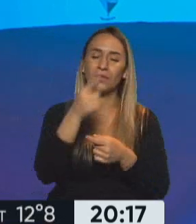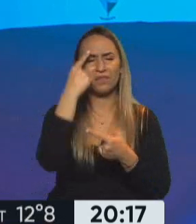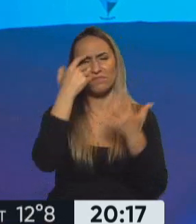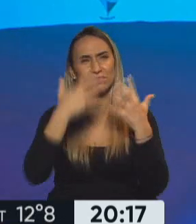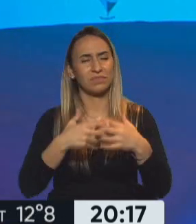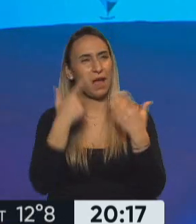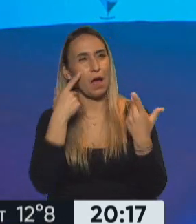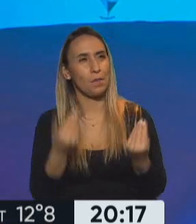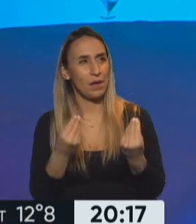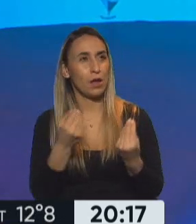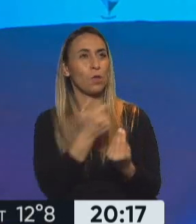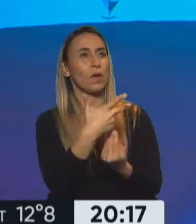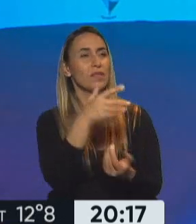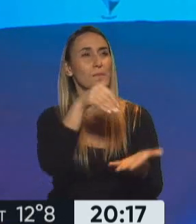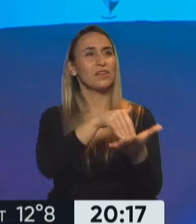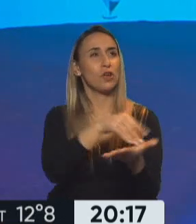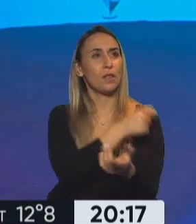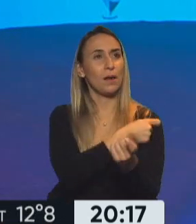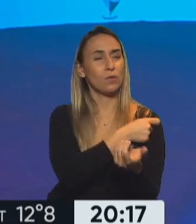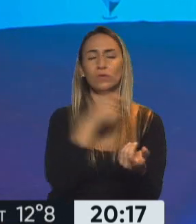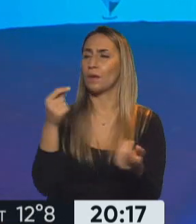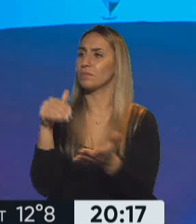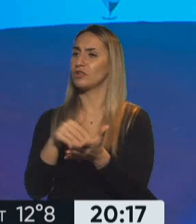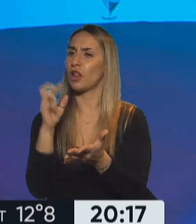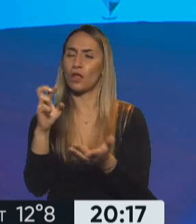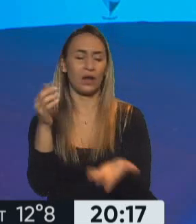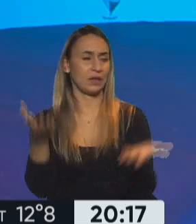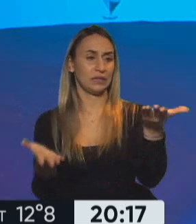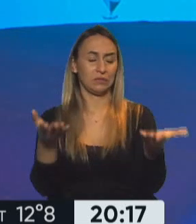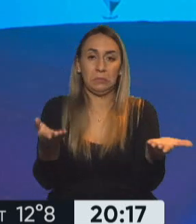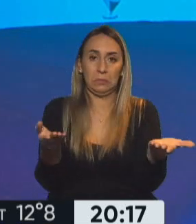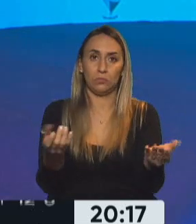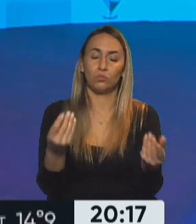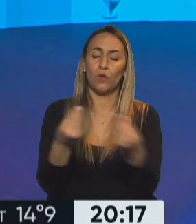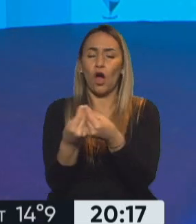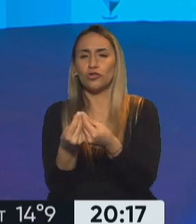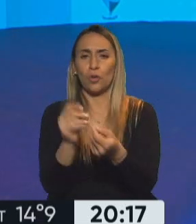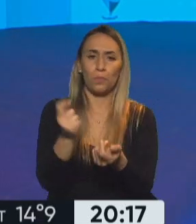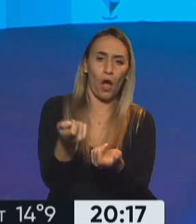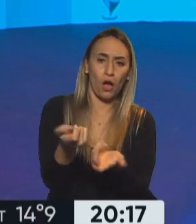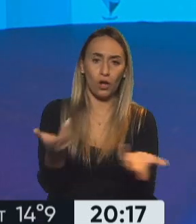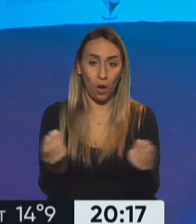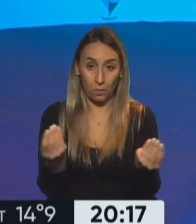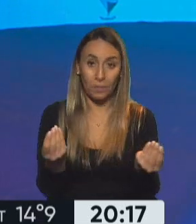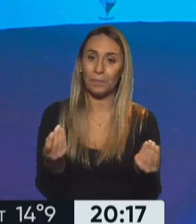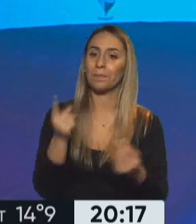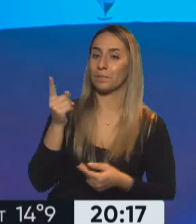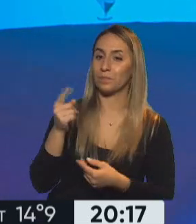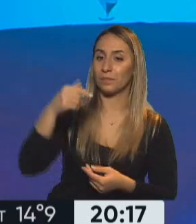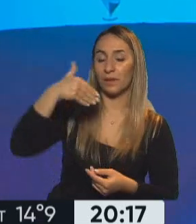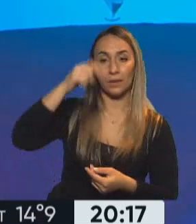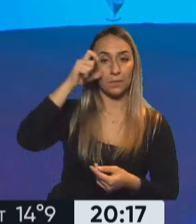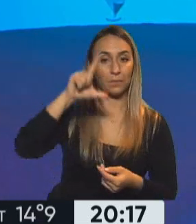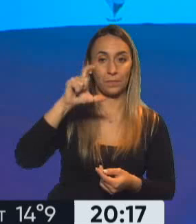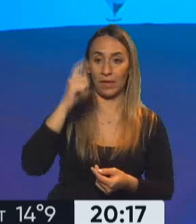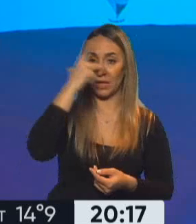ver, tantos millones de vacunas, tantos millones de dólares, ¿cómo sé si esto es mucho o es poco? Lo explica Melchor Mazzini, que es el titular